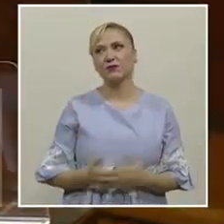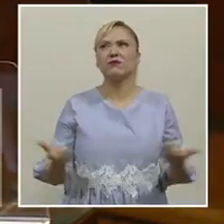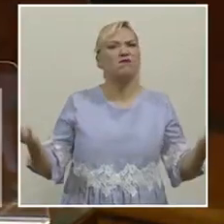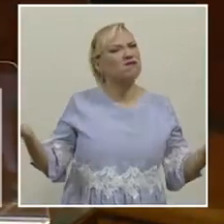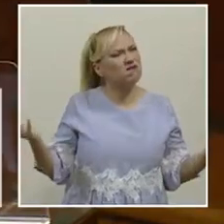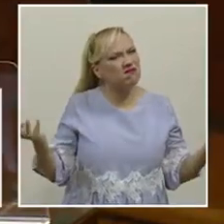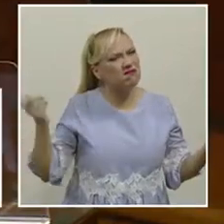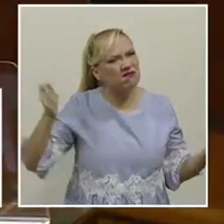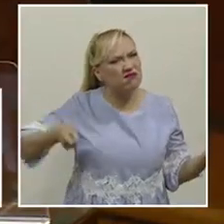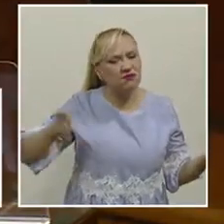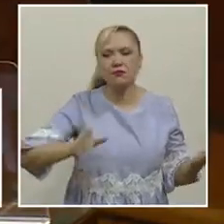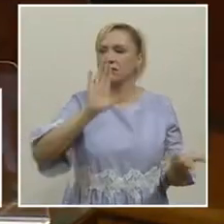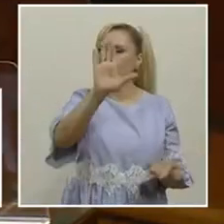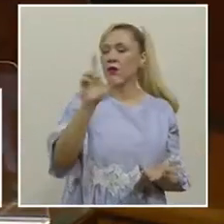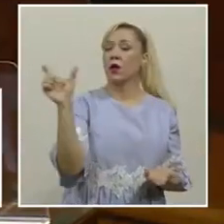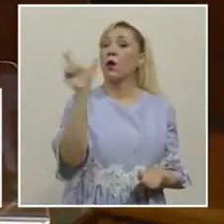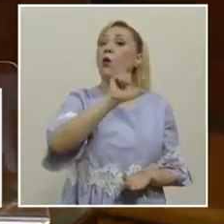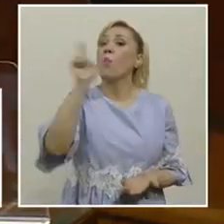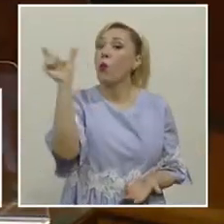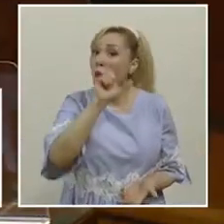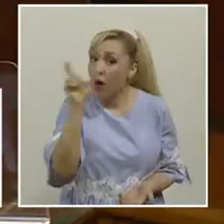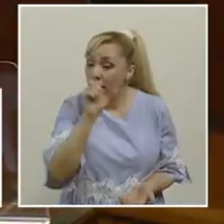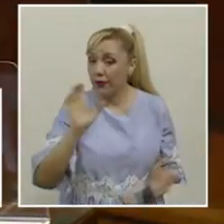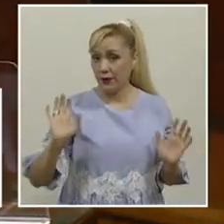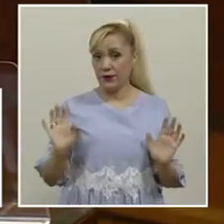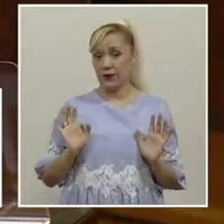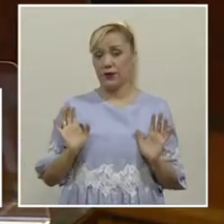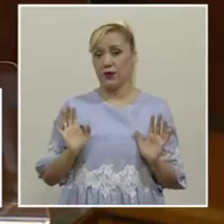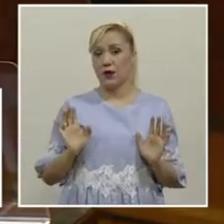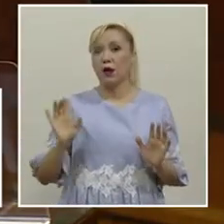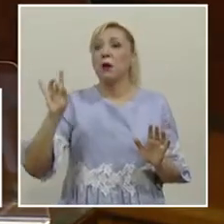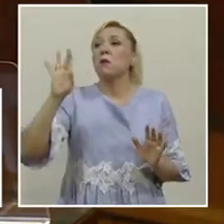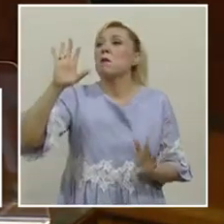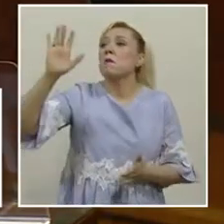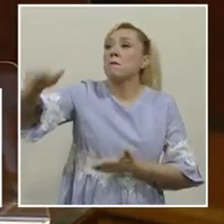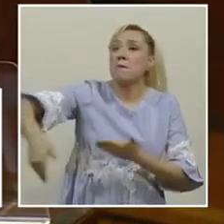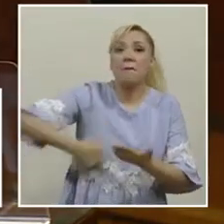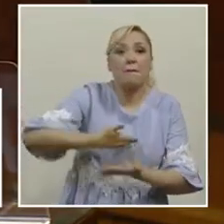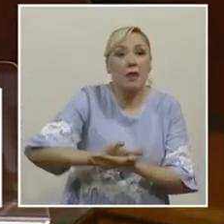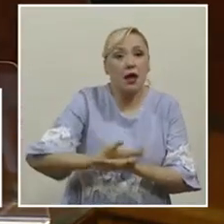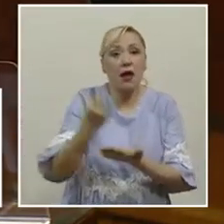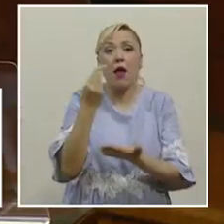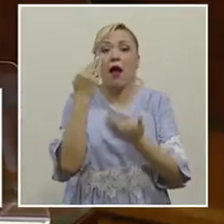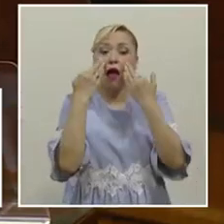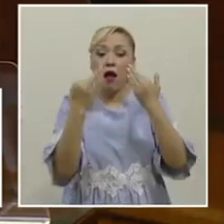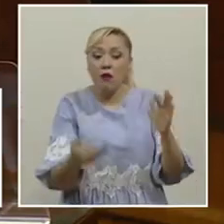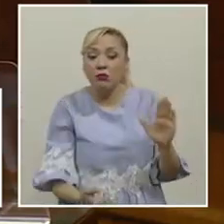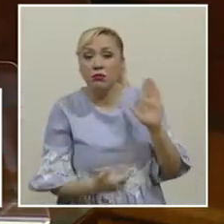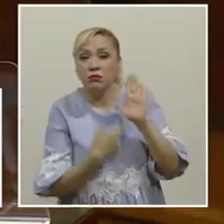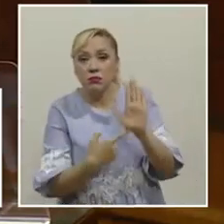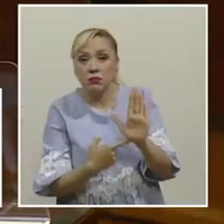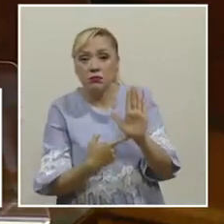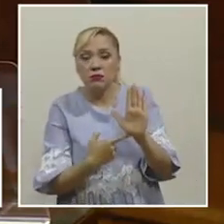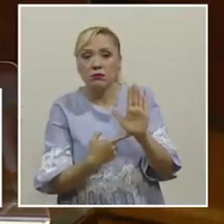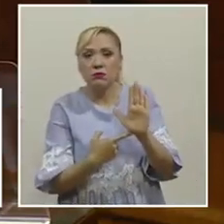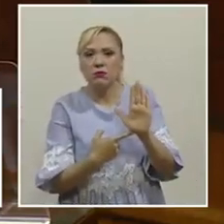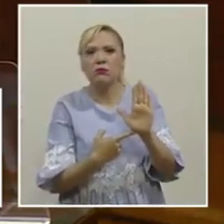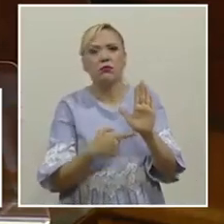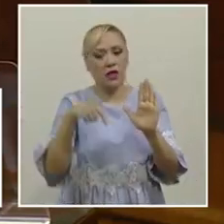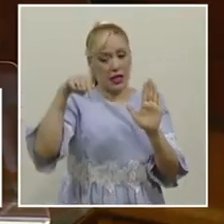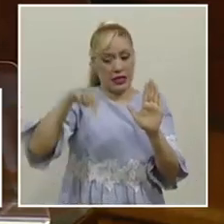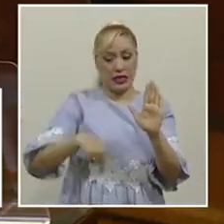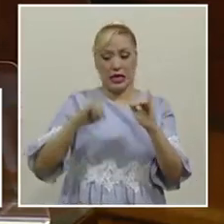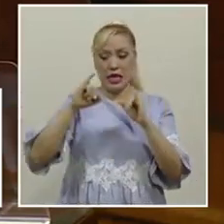que cuando haya alguna petición de transparencia por conducto del